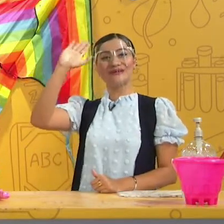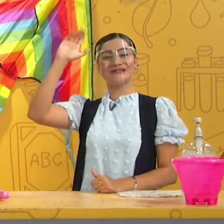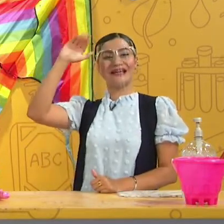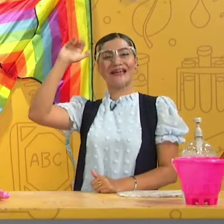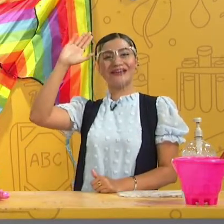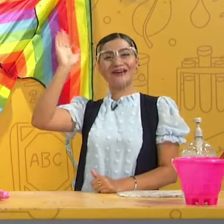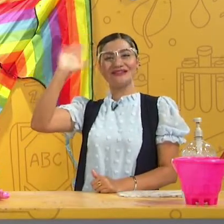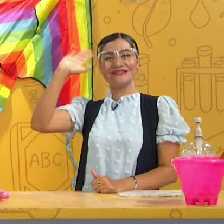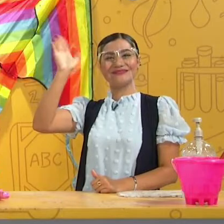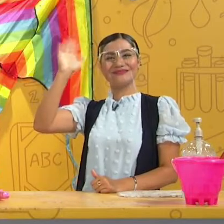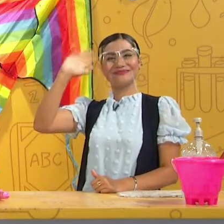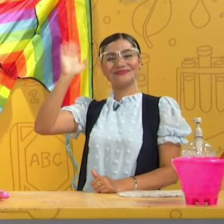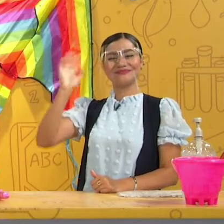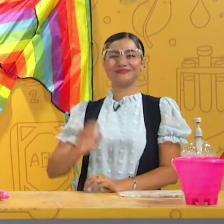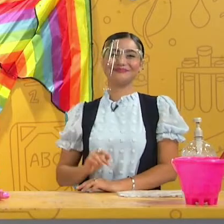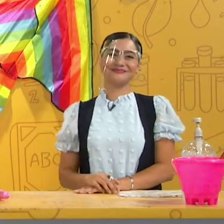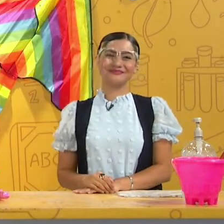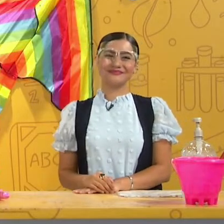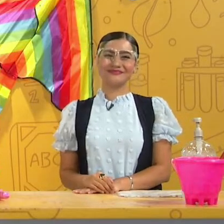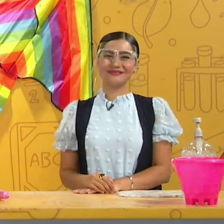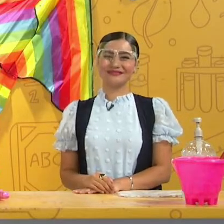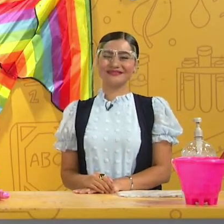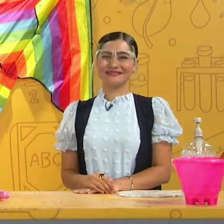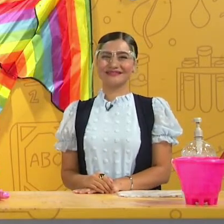vemos. Bye bye. Adiós. See you soon.